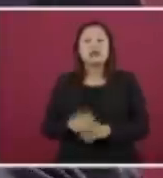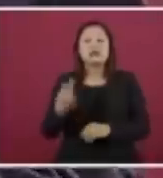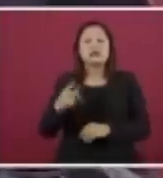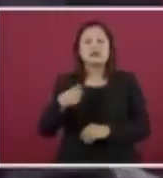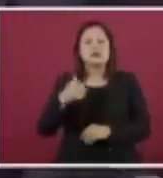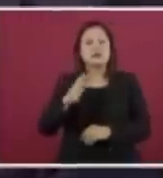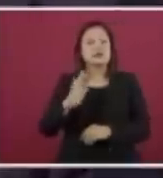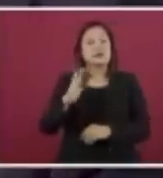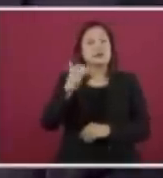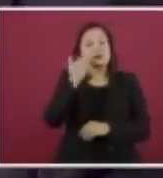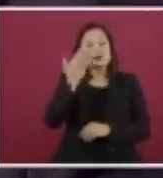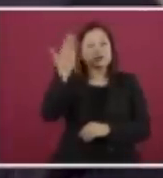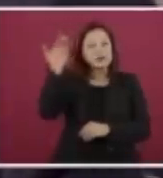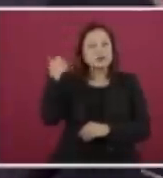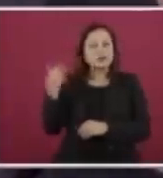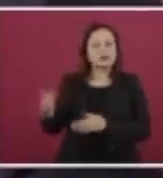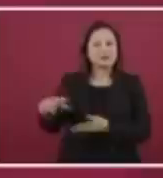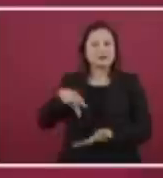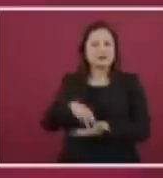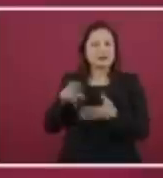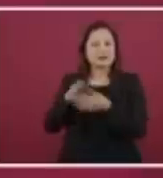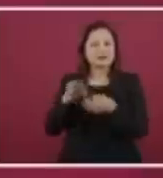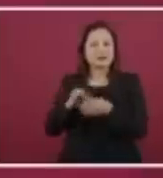miren, esta es la manta más cara del mundo.